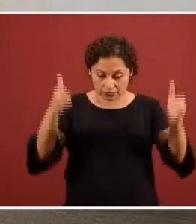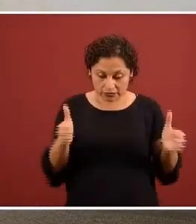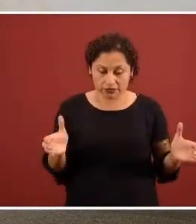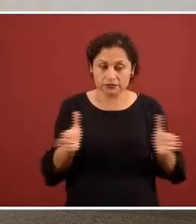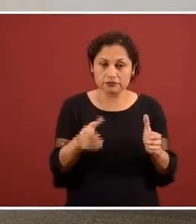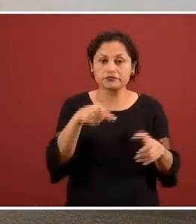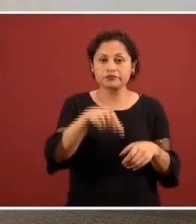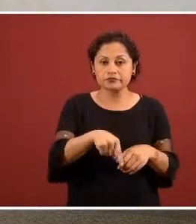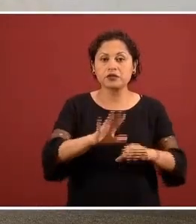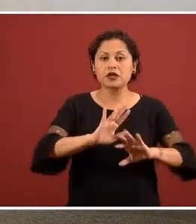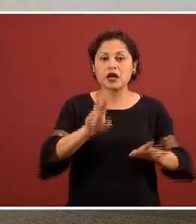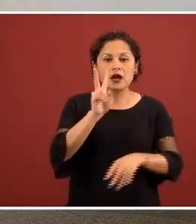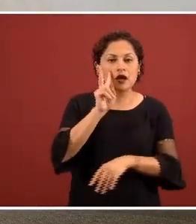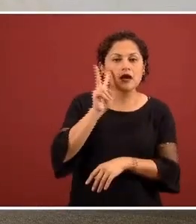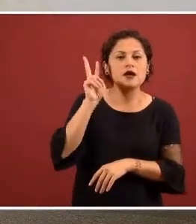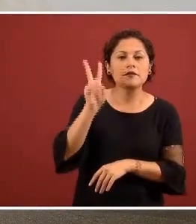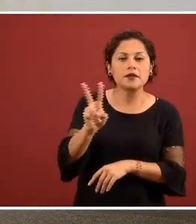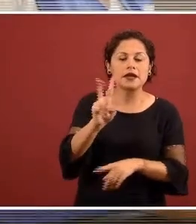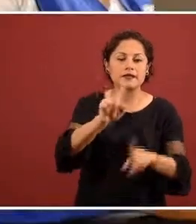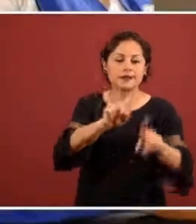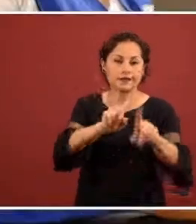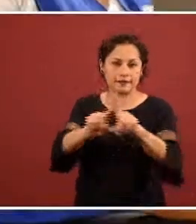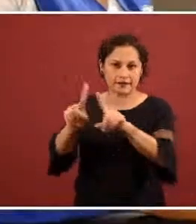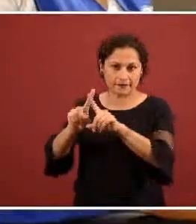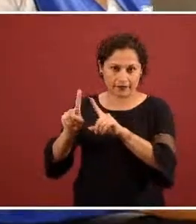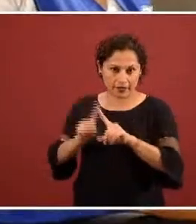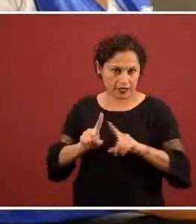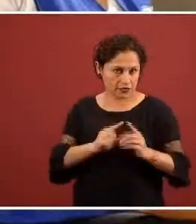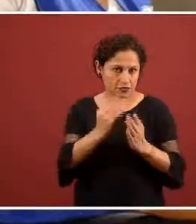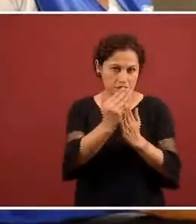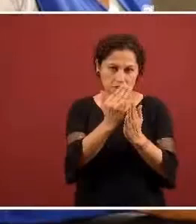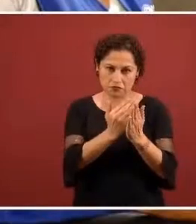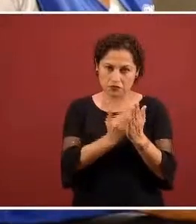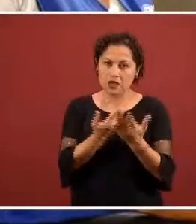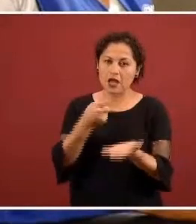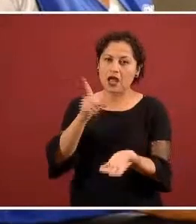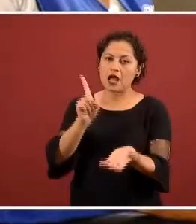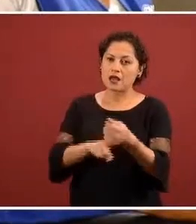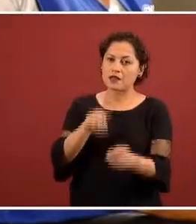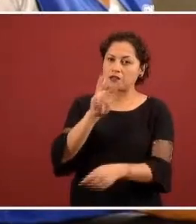están disponibles en la sección de documentos del portal web